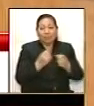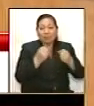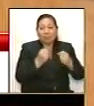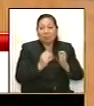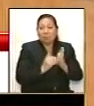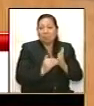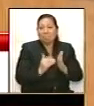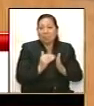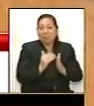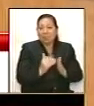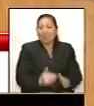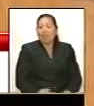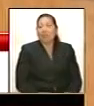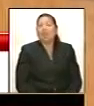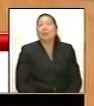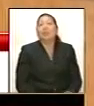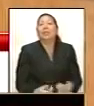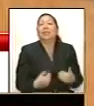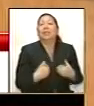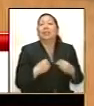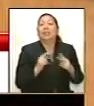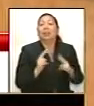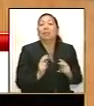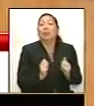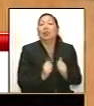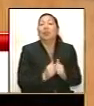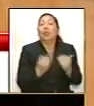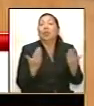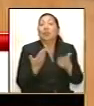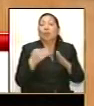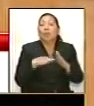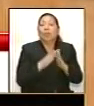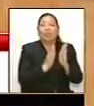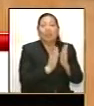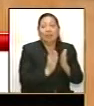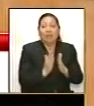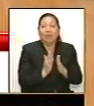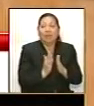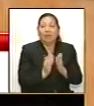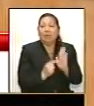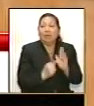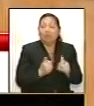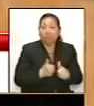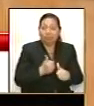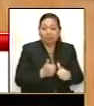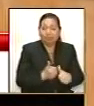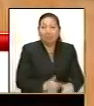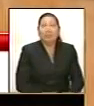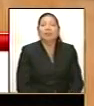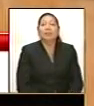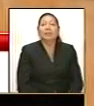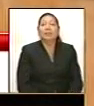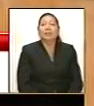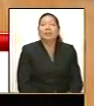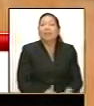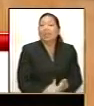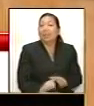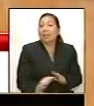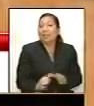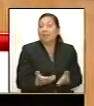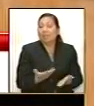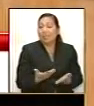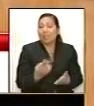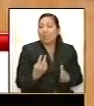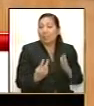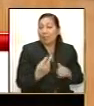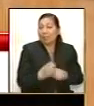mayor, y eso en realidad tiene que ver con dónde dentro de la estructura hace la persecución del delito. Mientras que hace unos